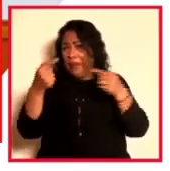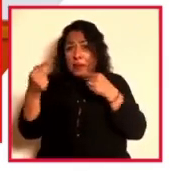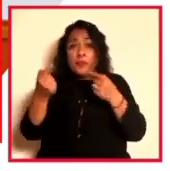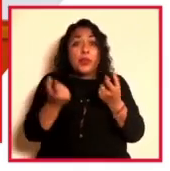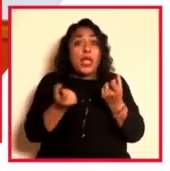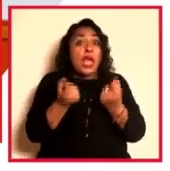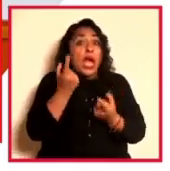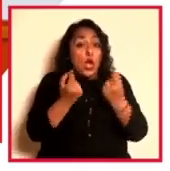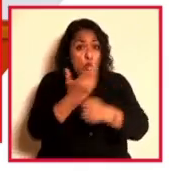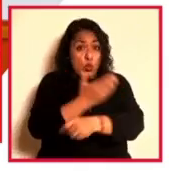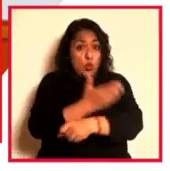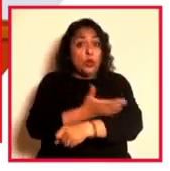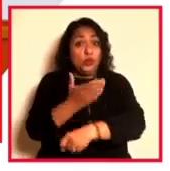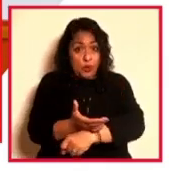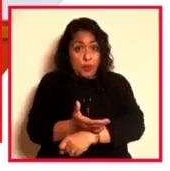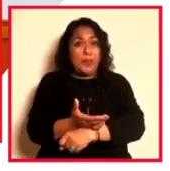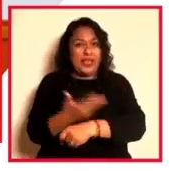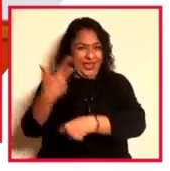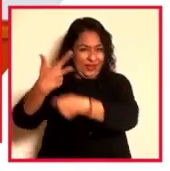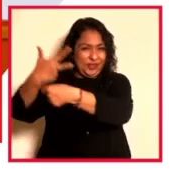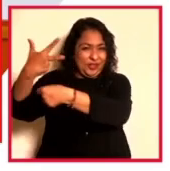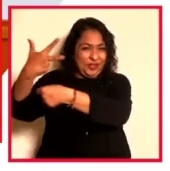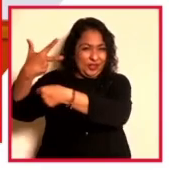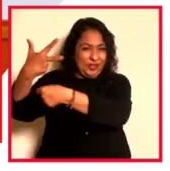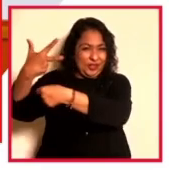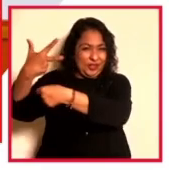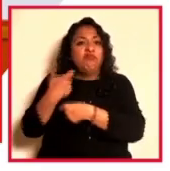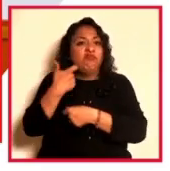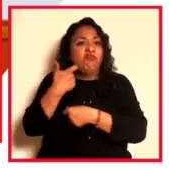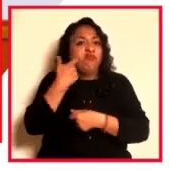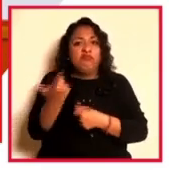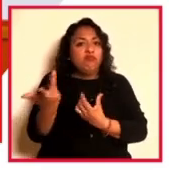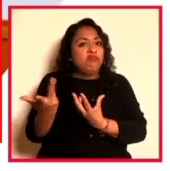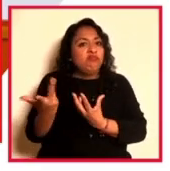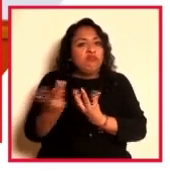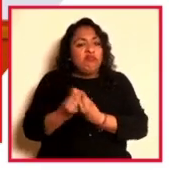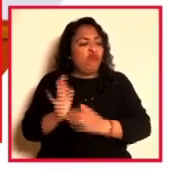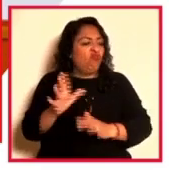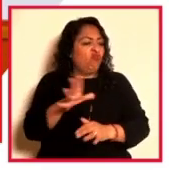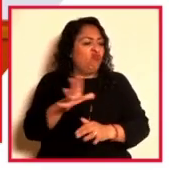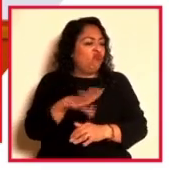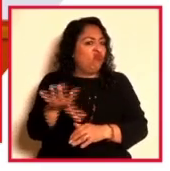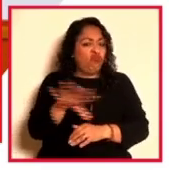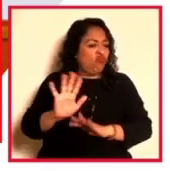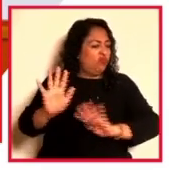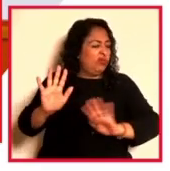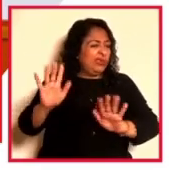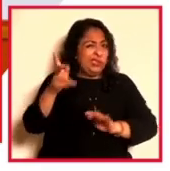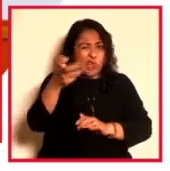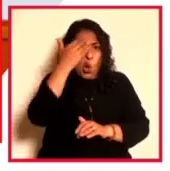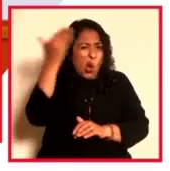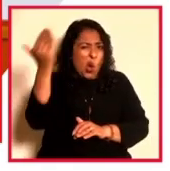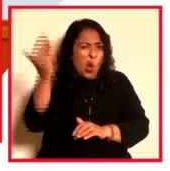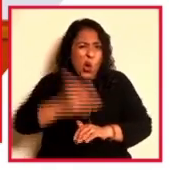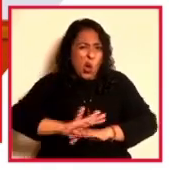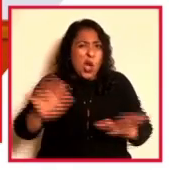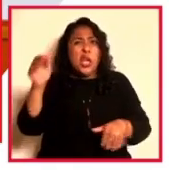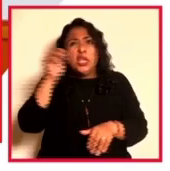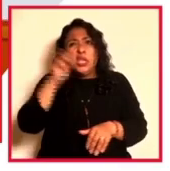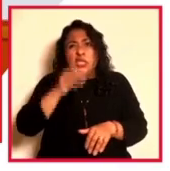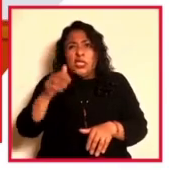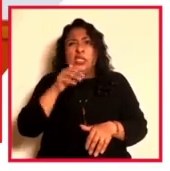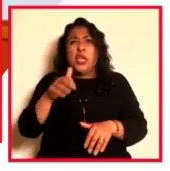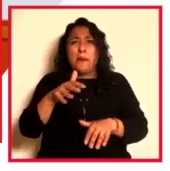compañeros camarógrafos no querían salir conmigo porque decían no es que es es una cosa terrible todo el tiempo estn en lado de los